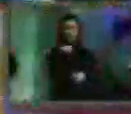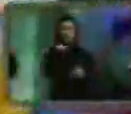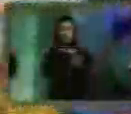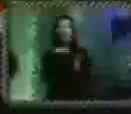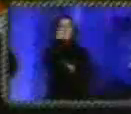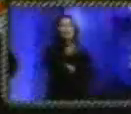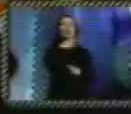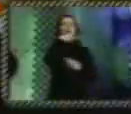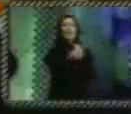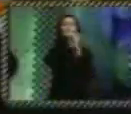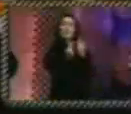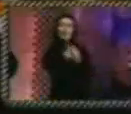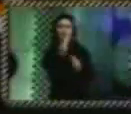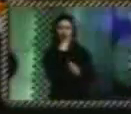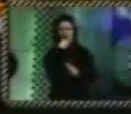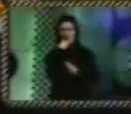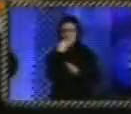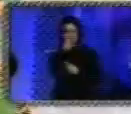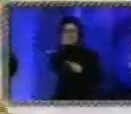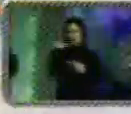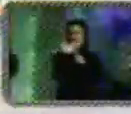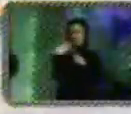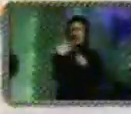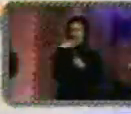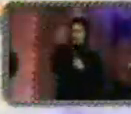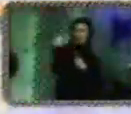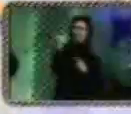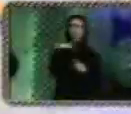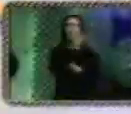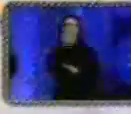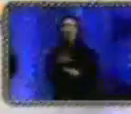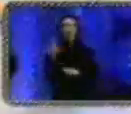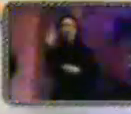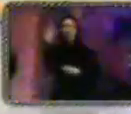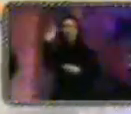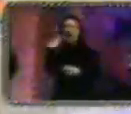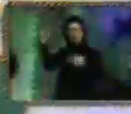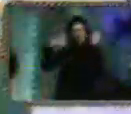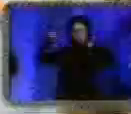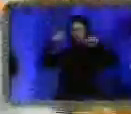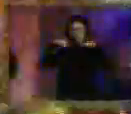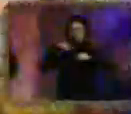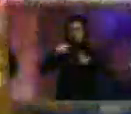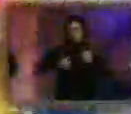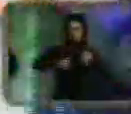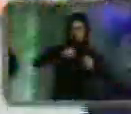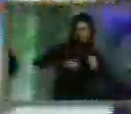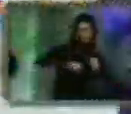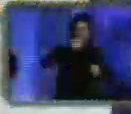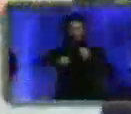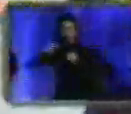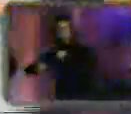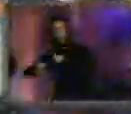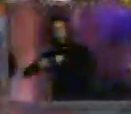lo matao me va a pegar. Es que parezco a Porecán, corriendo de aquí para allá. ¿Tú me quieres